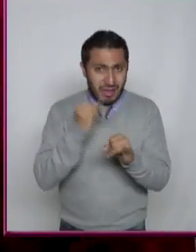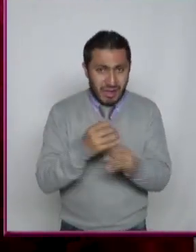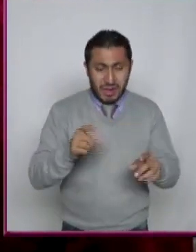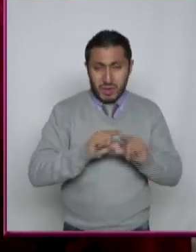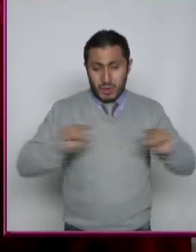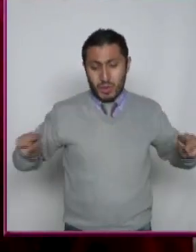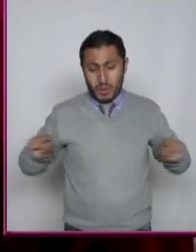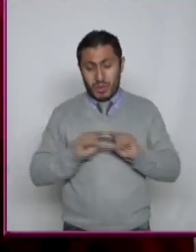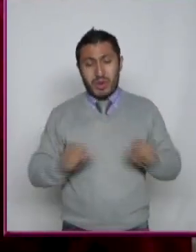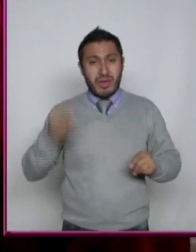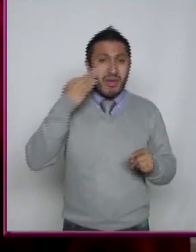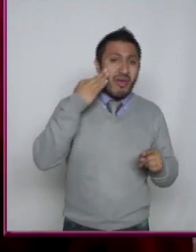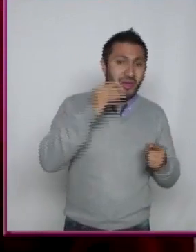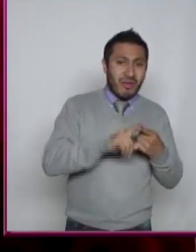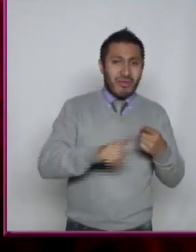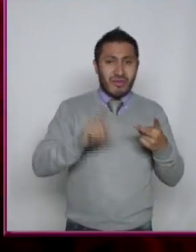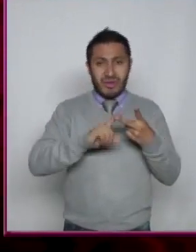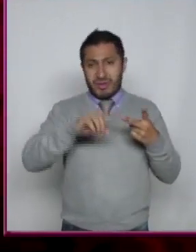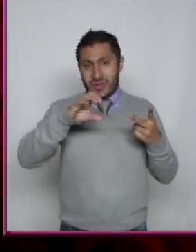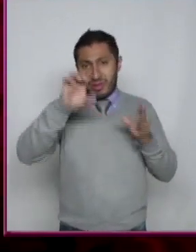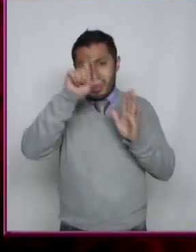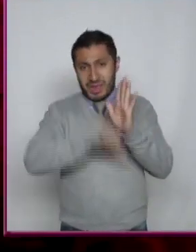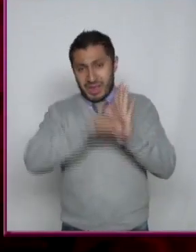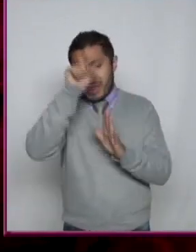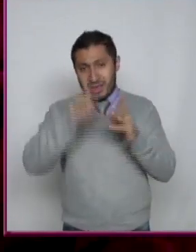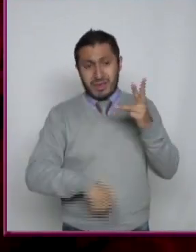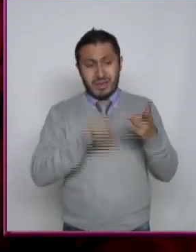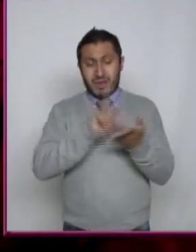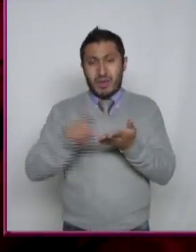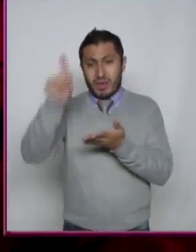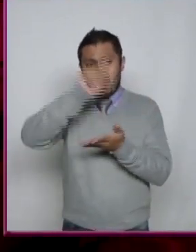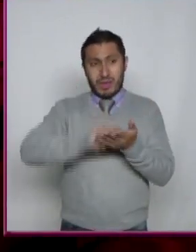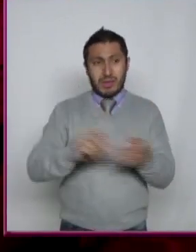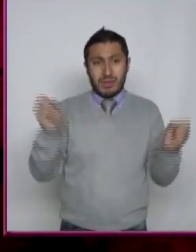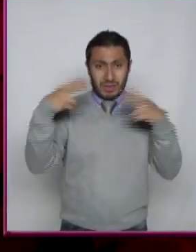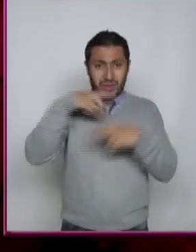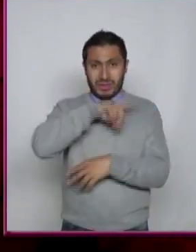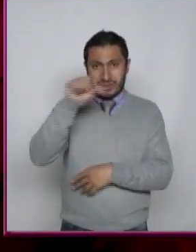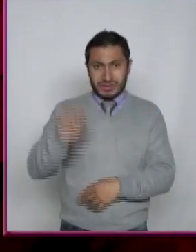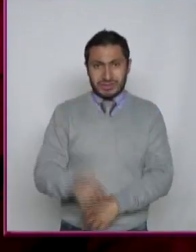aparecerán aquí en pantalla, Facebook, Instagram y Twitter. Yo soy Paula Valdés, hasta la próxima.